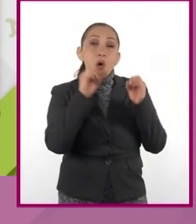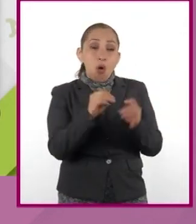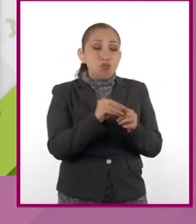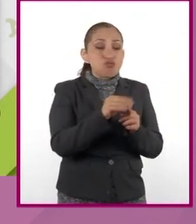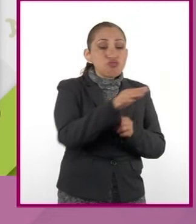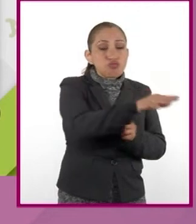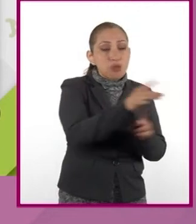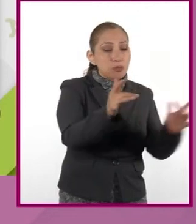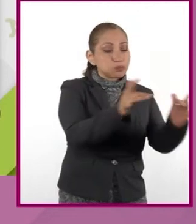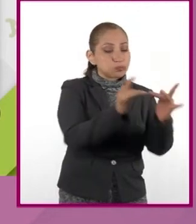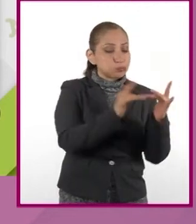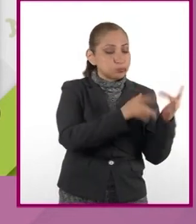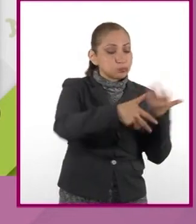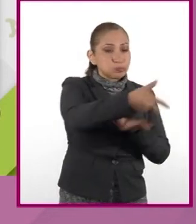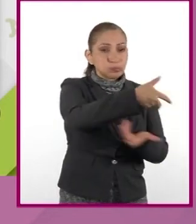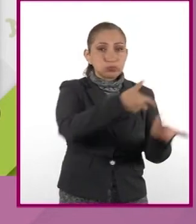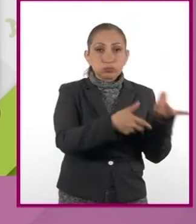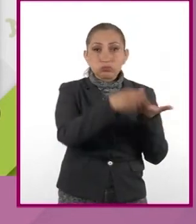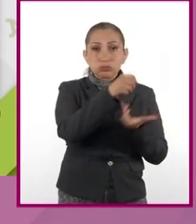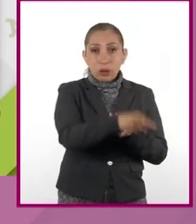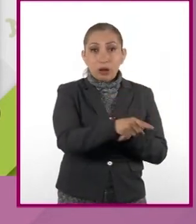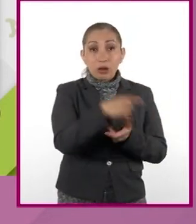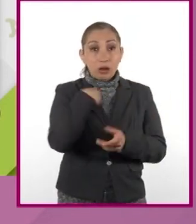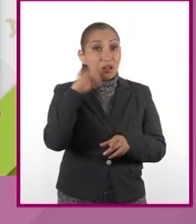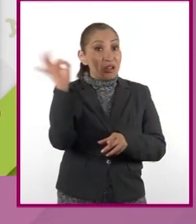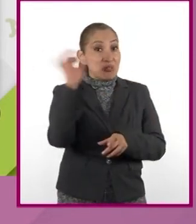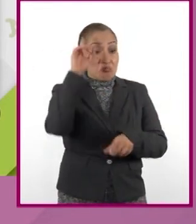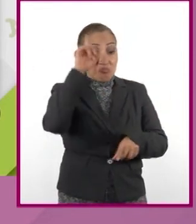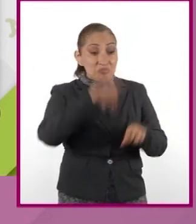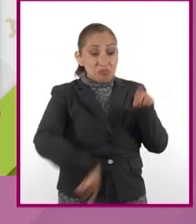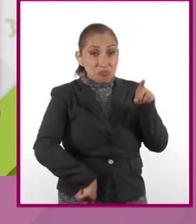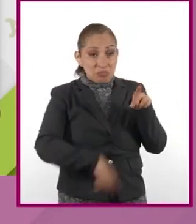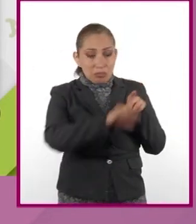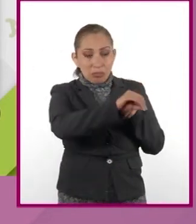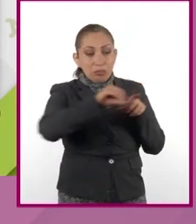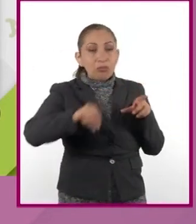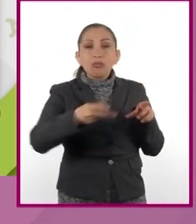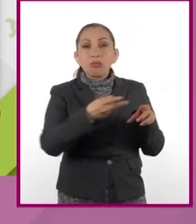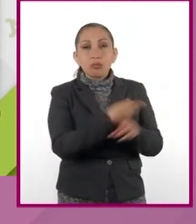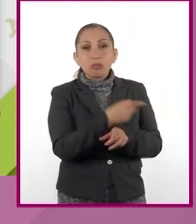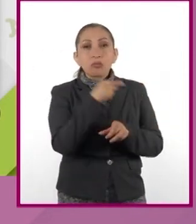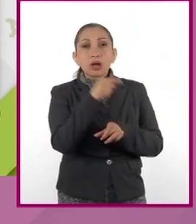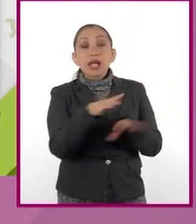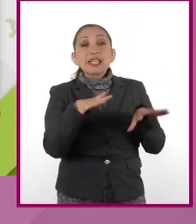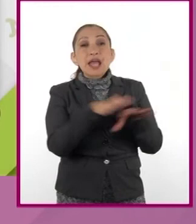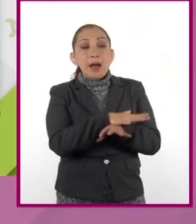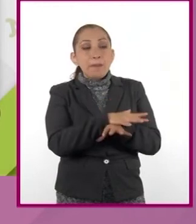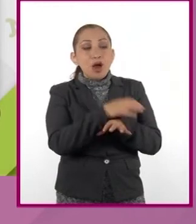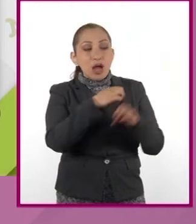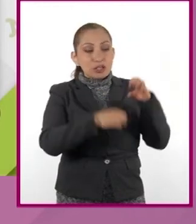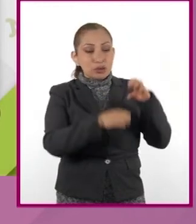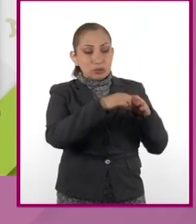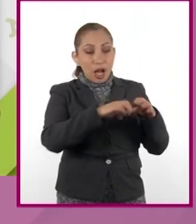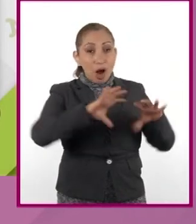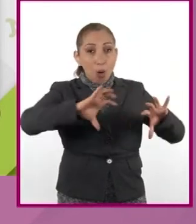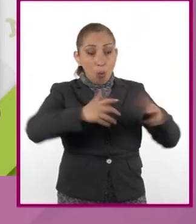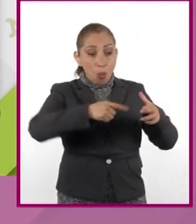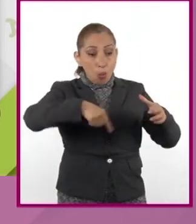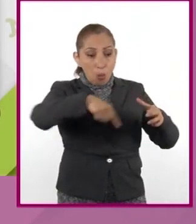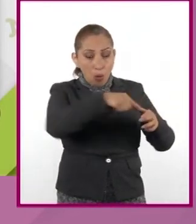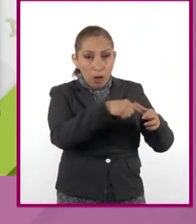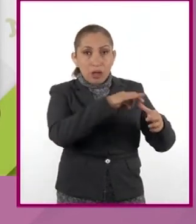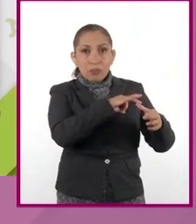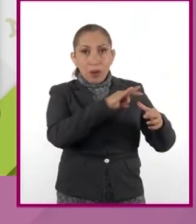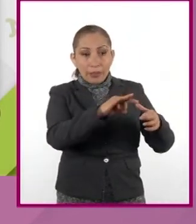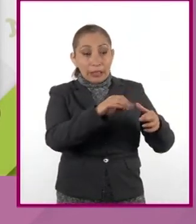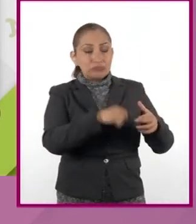en las interacciones. Su eliminación tiene como consecuencia cambios en la estructura de la comunidad y